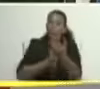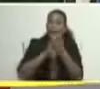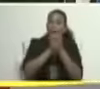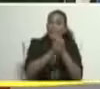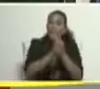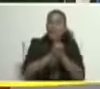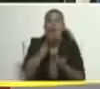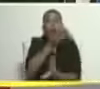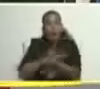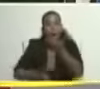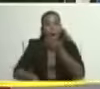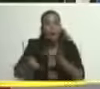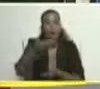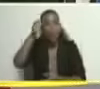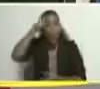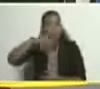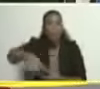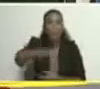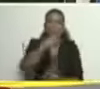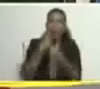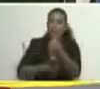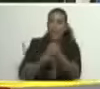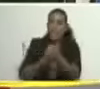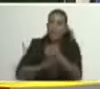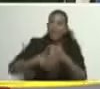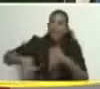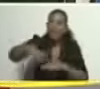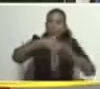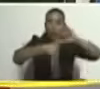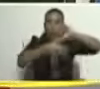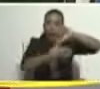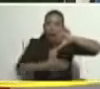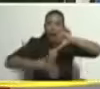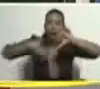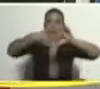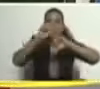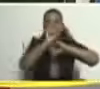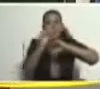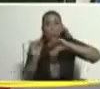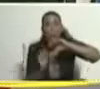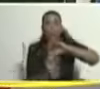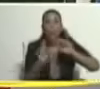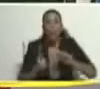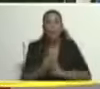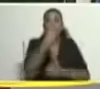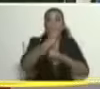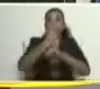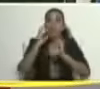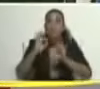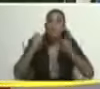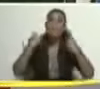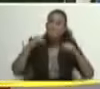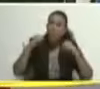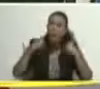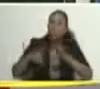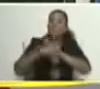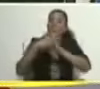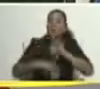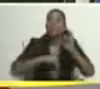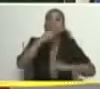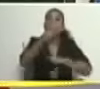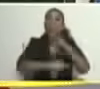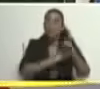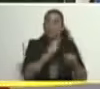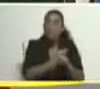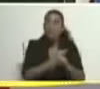y solidaridad con los pueblos hermanos, dignos y heroicos pueblos sustentados en los principios y prácticas del derecho